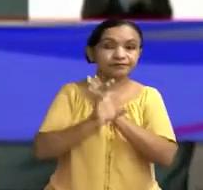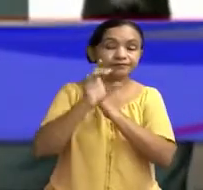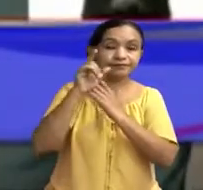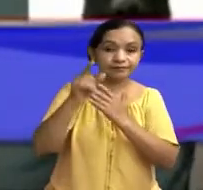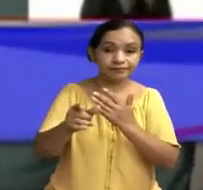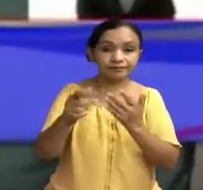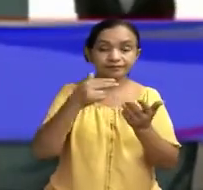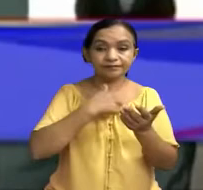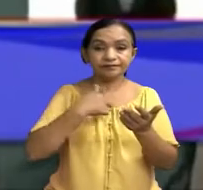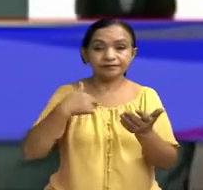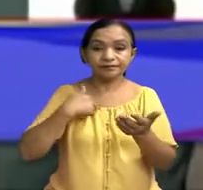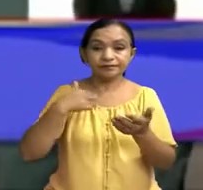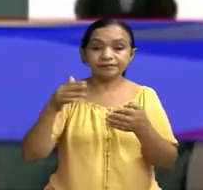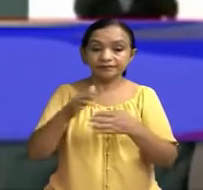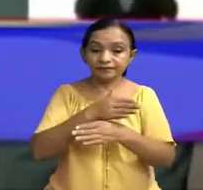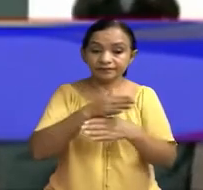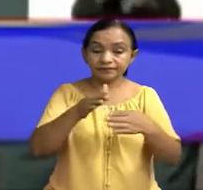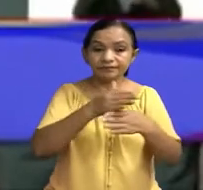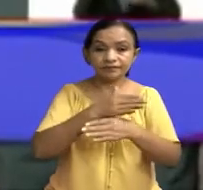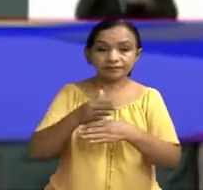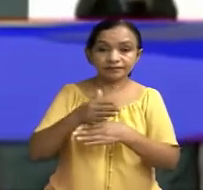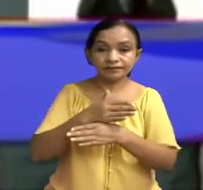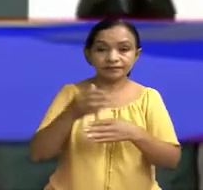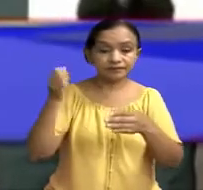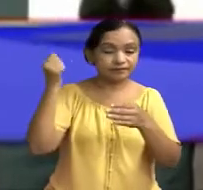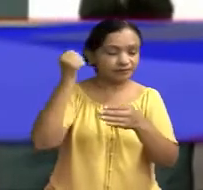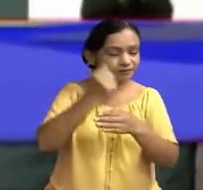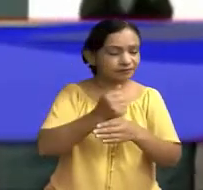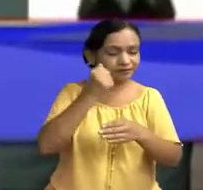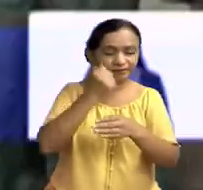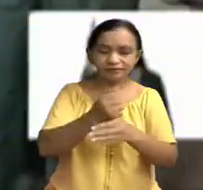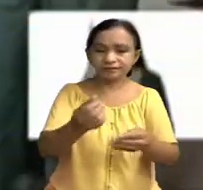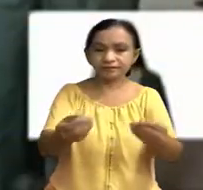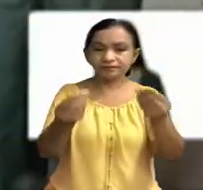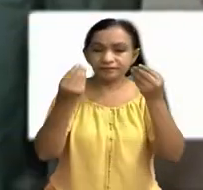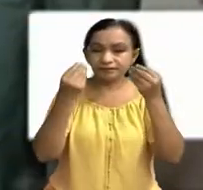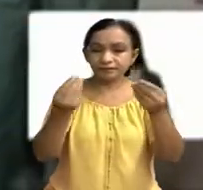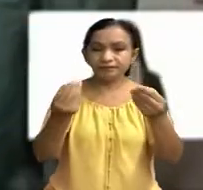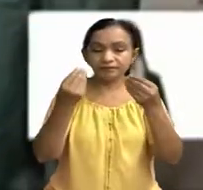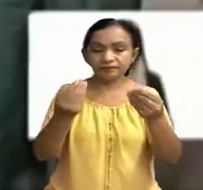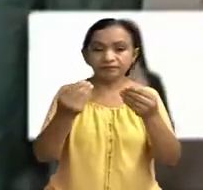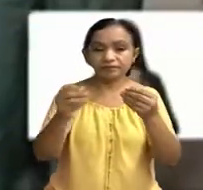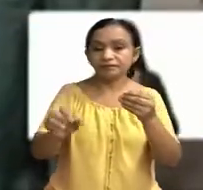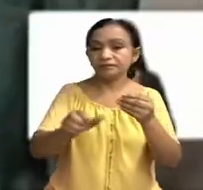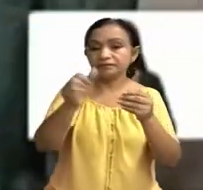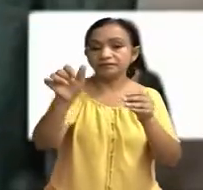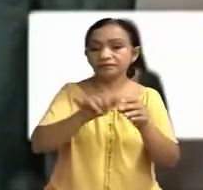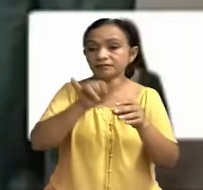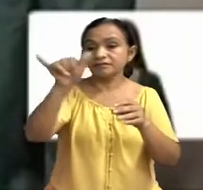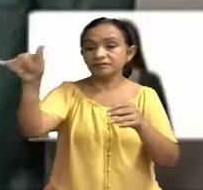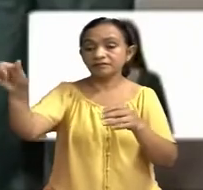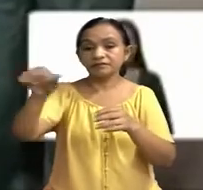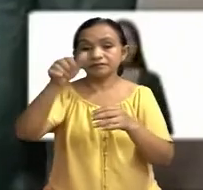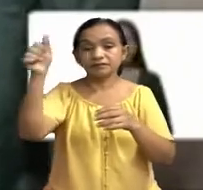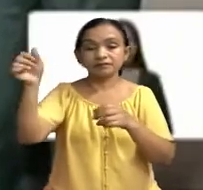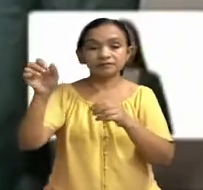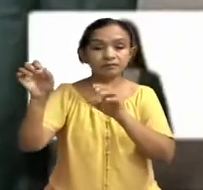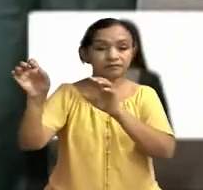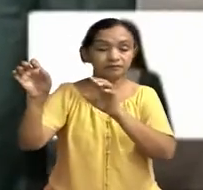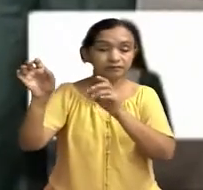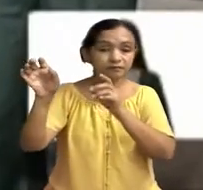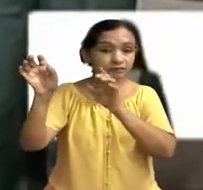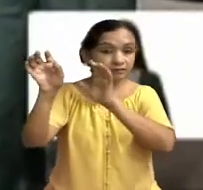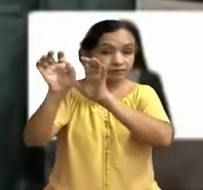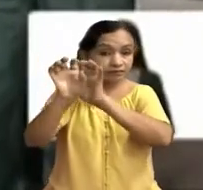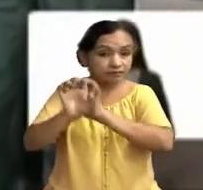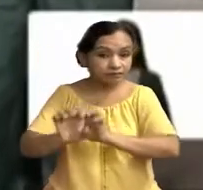Y eso articuló una serie, pues asesinaron a miles. Muchos fueron al exilio, ¿verdad? Se fueron a Europa sobre todo.